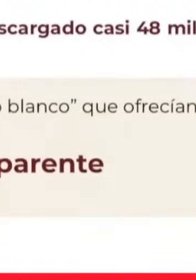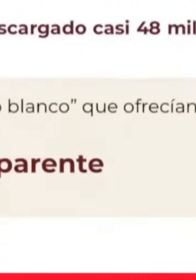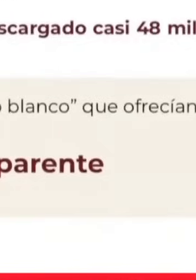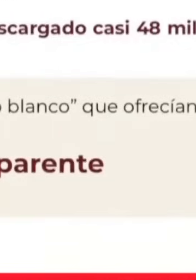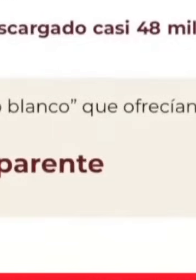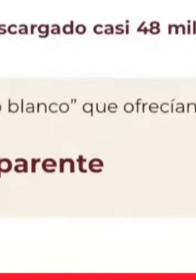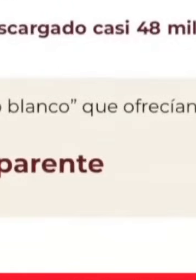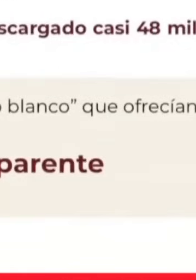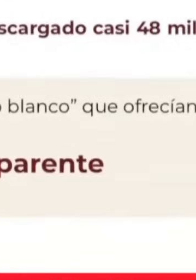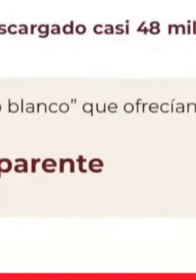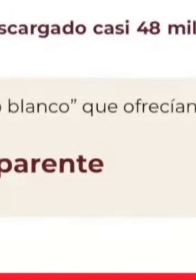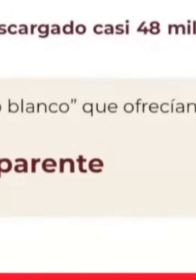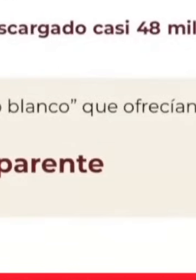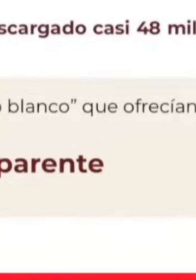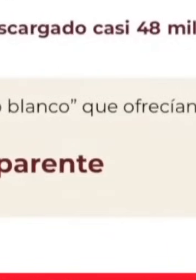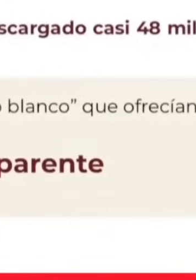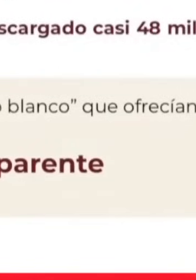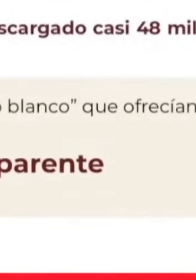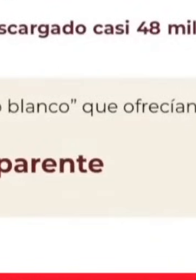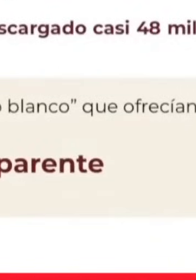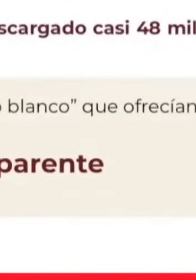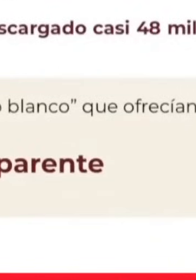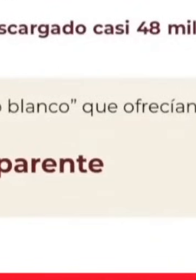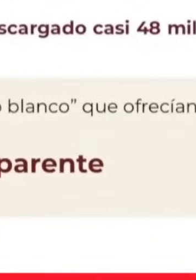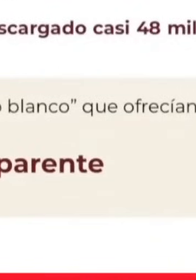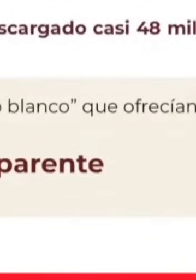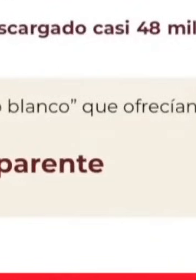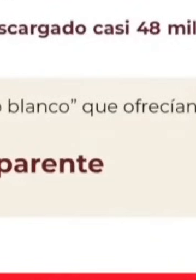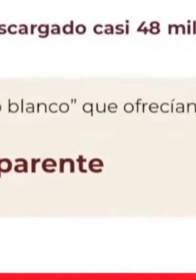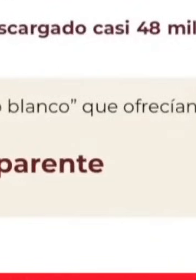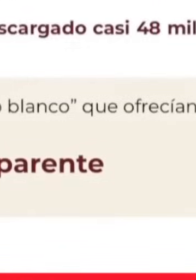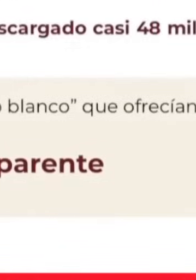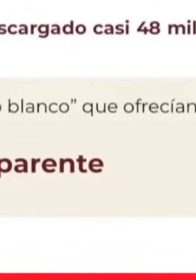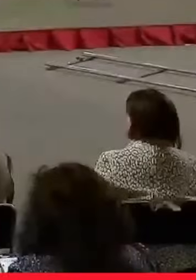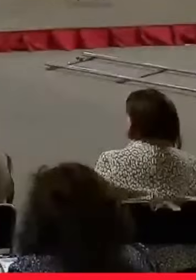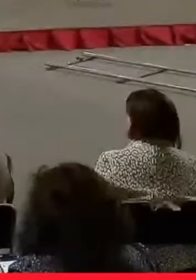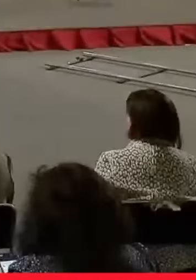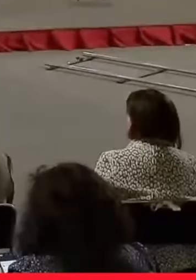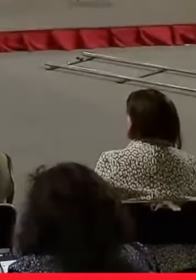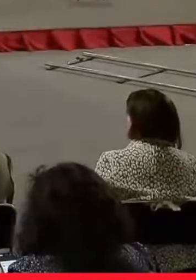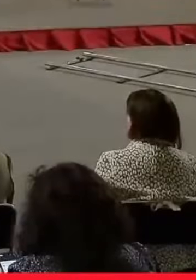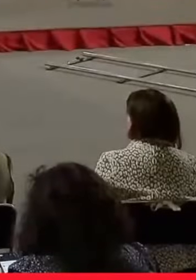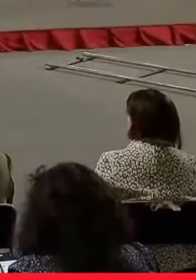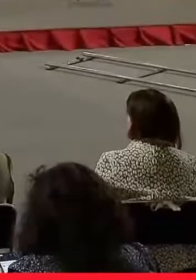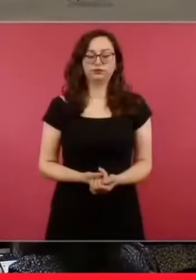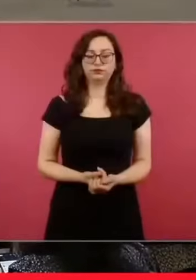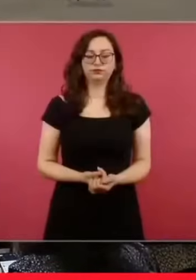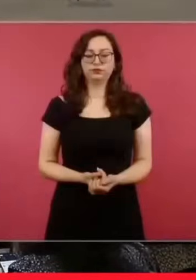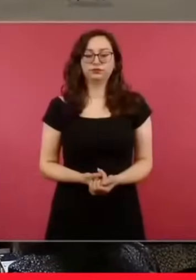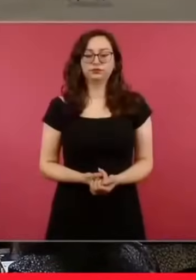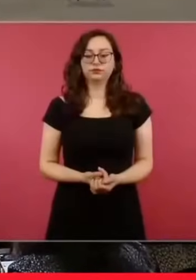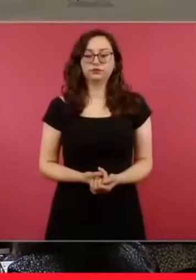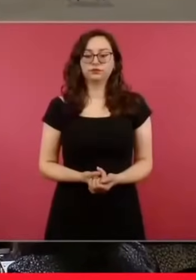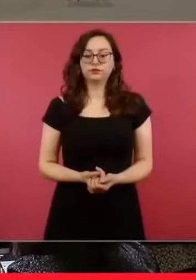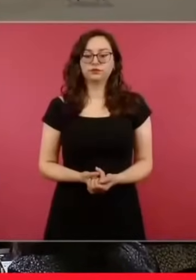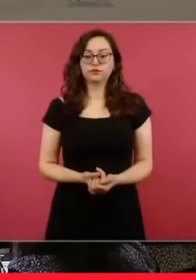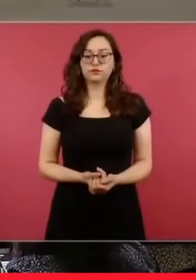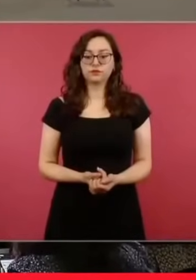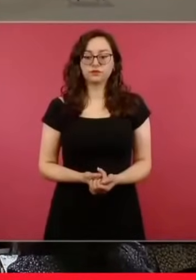casos recuperamos recursos. Les voy a enumerar algunos, entre